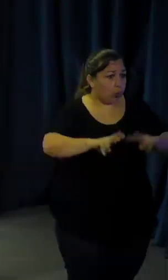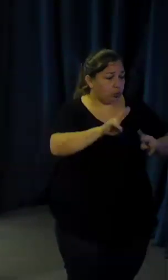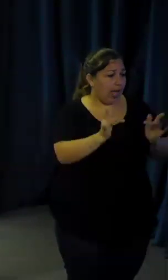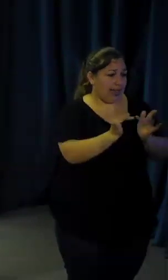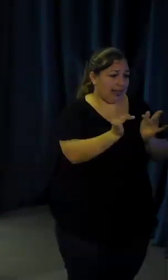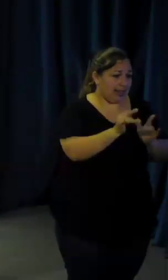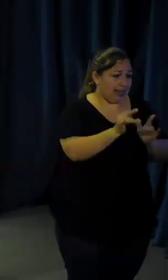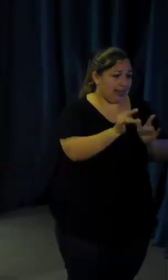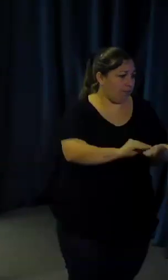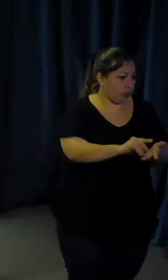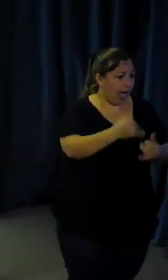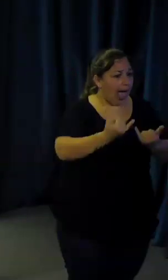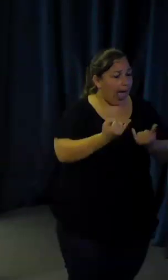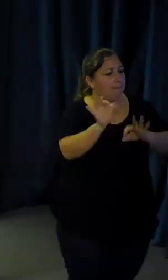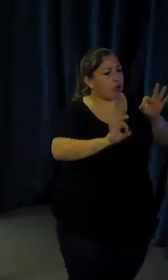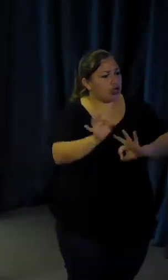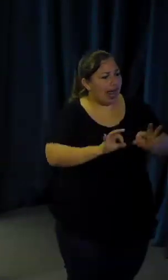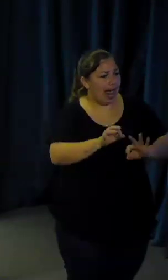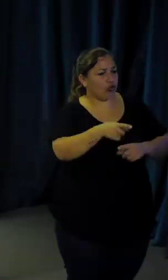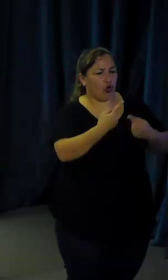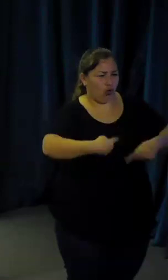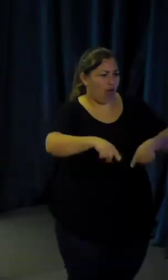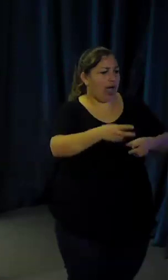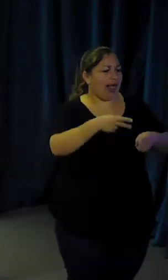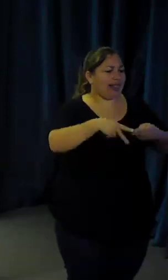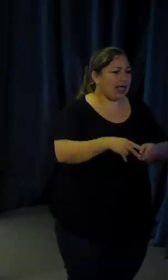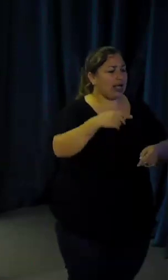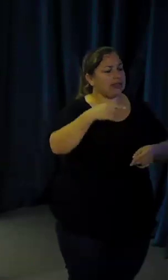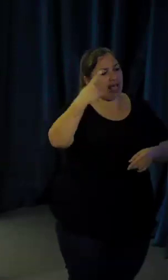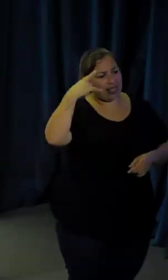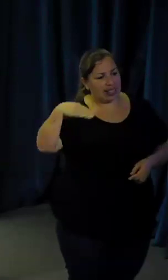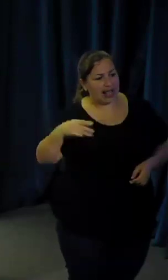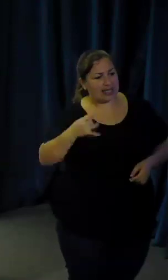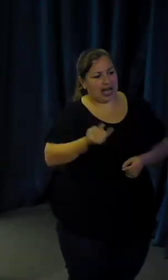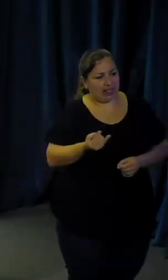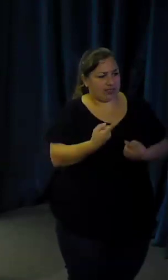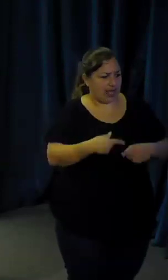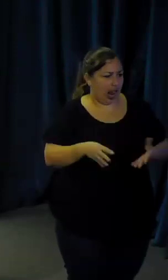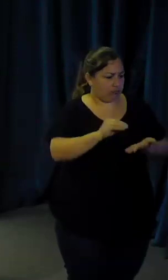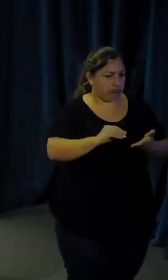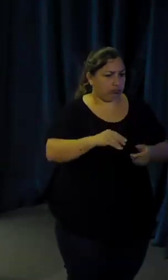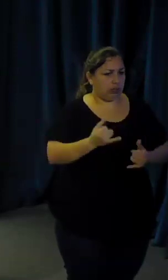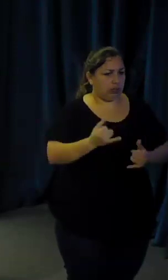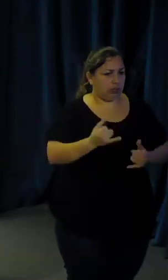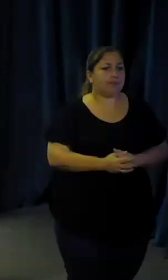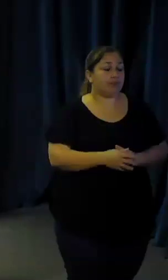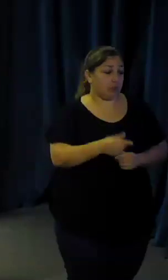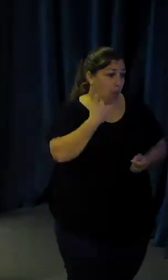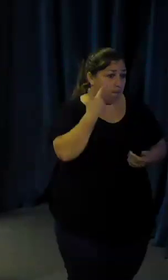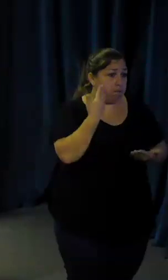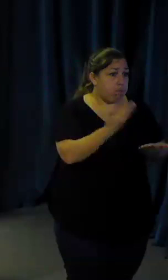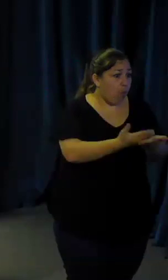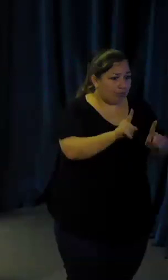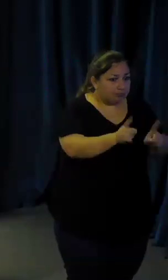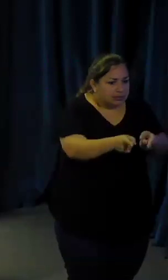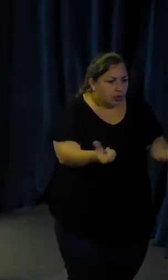de proyectos relacionados con gobernanza de Internet, tecnología, inteligencia artificial, y le propongo hacer el evento. Y